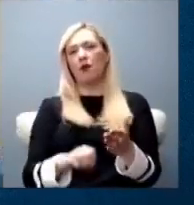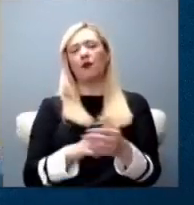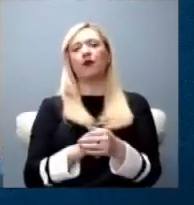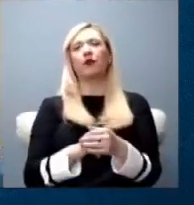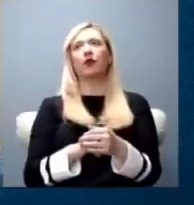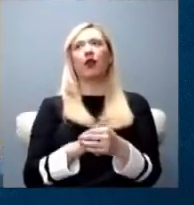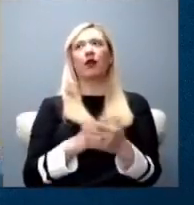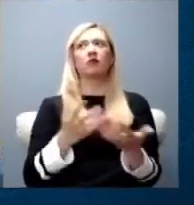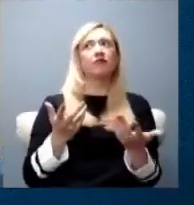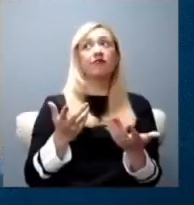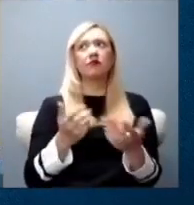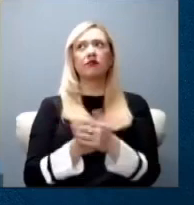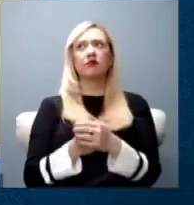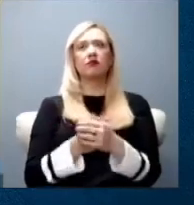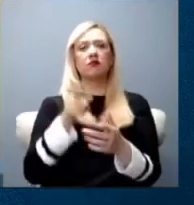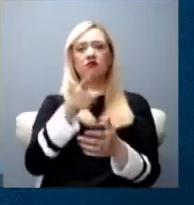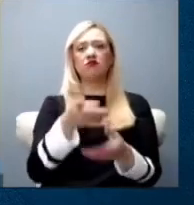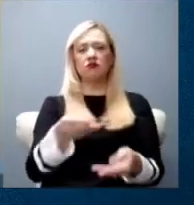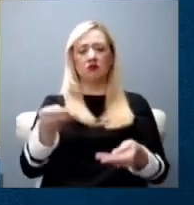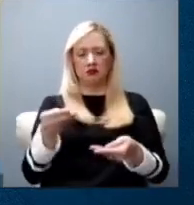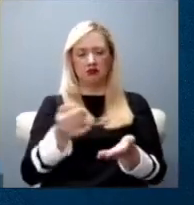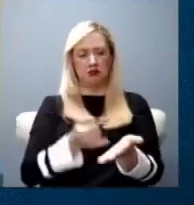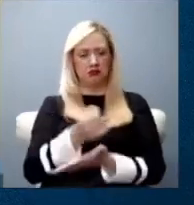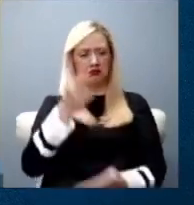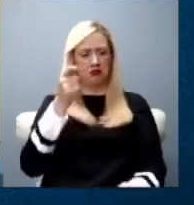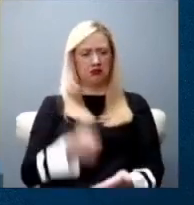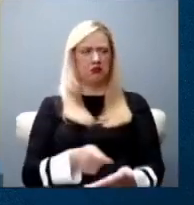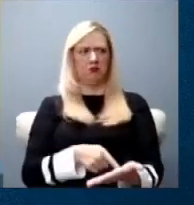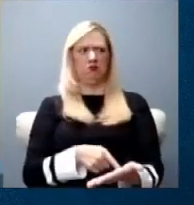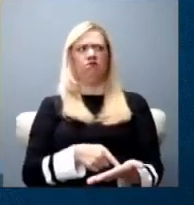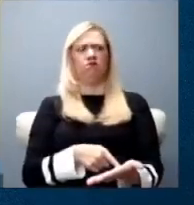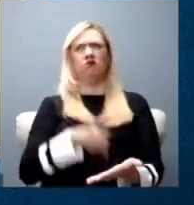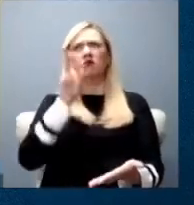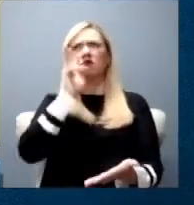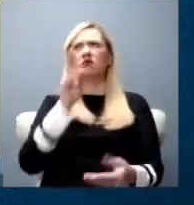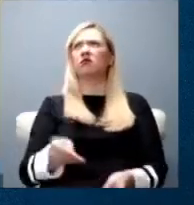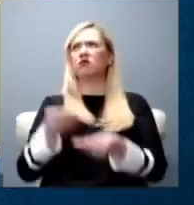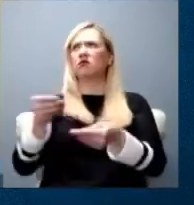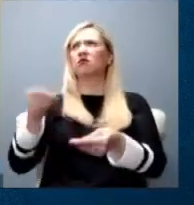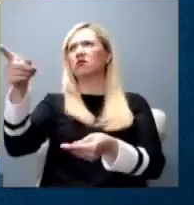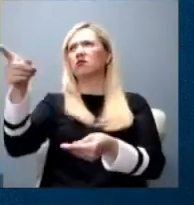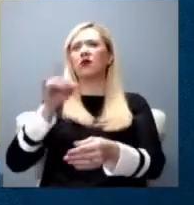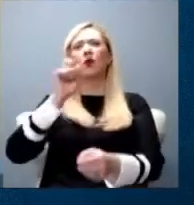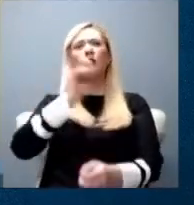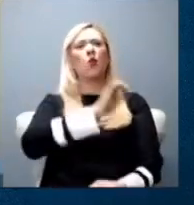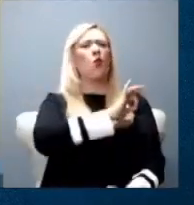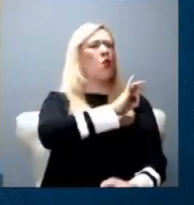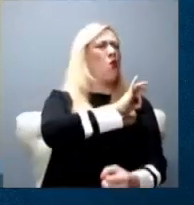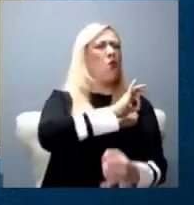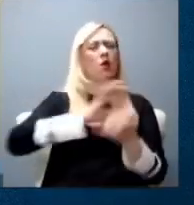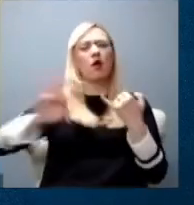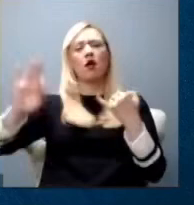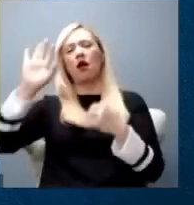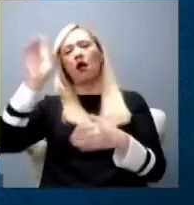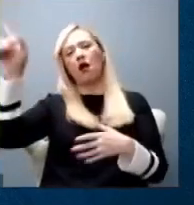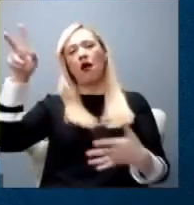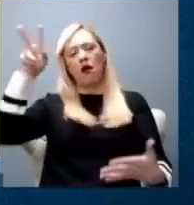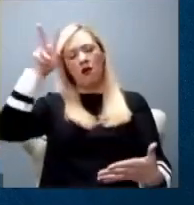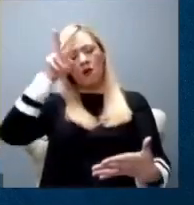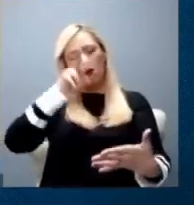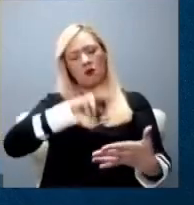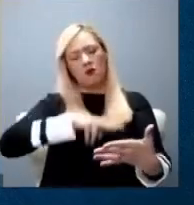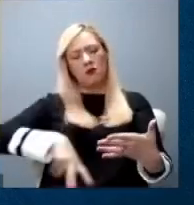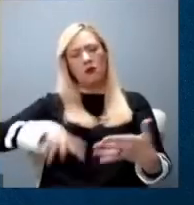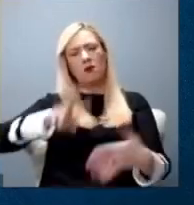tienen estos órganos internacionales reflejan el papel que tiene el Estado. ¿En qué sentido? Que el Estado tiene un doble o juega un